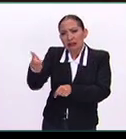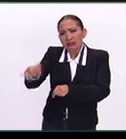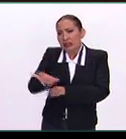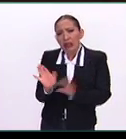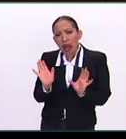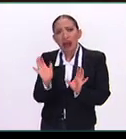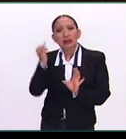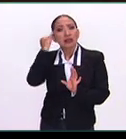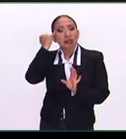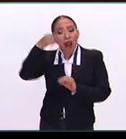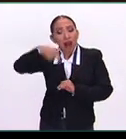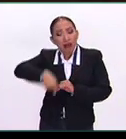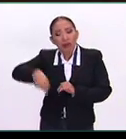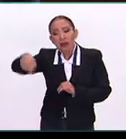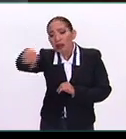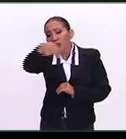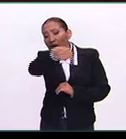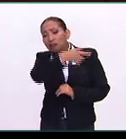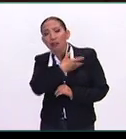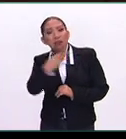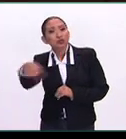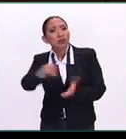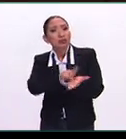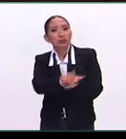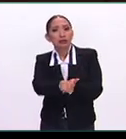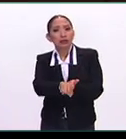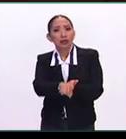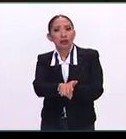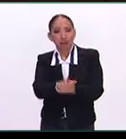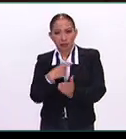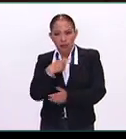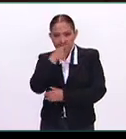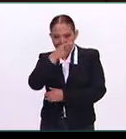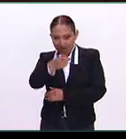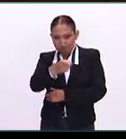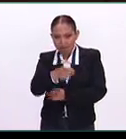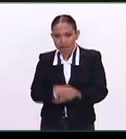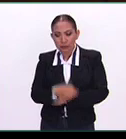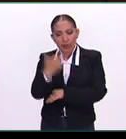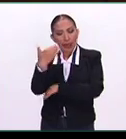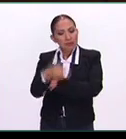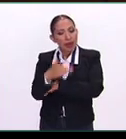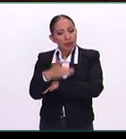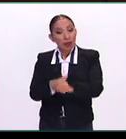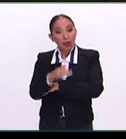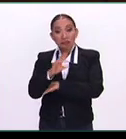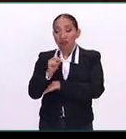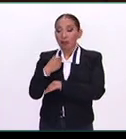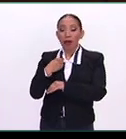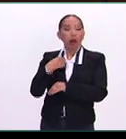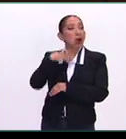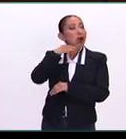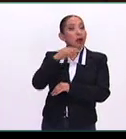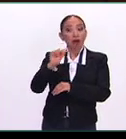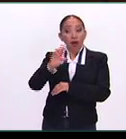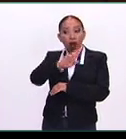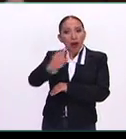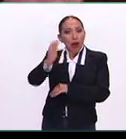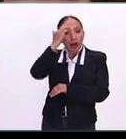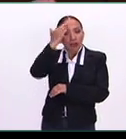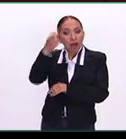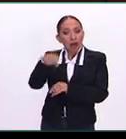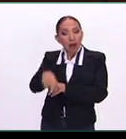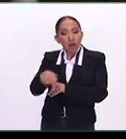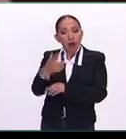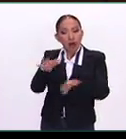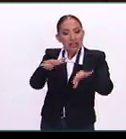Hay indígenas en México y tienen derechos. Yo le dije, mientras no reconozcamos como consecuencia